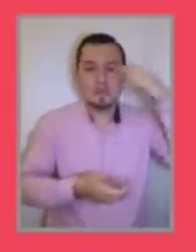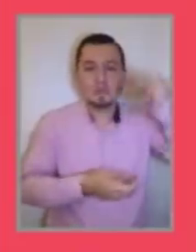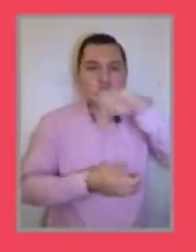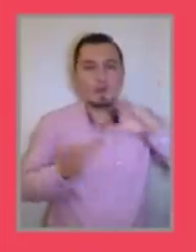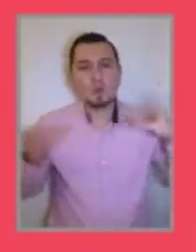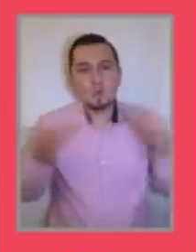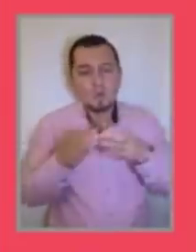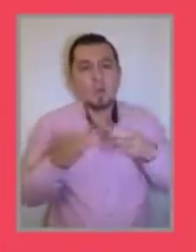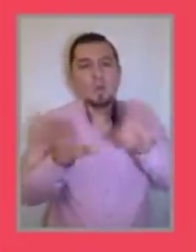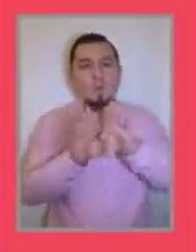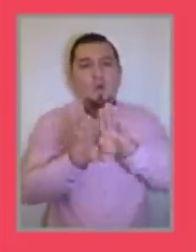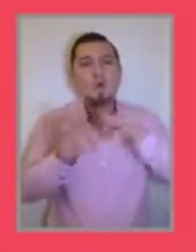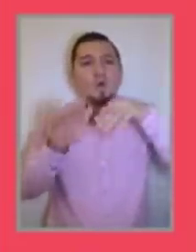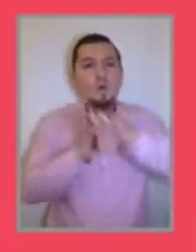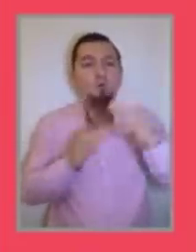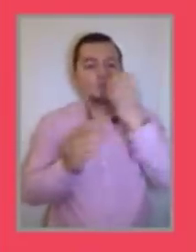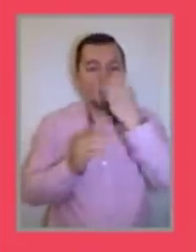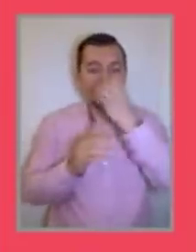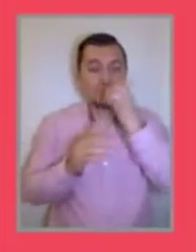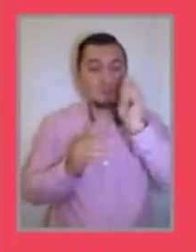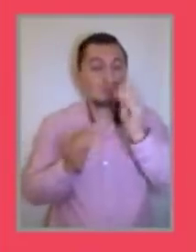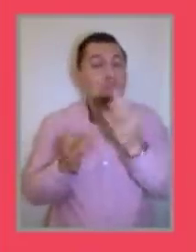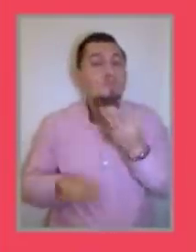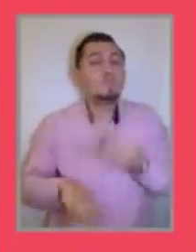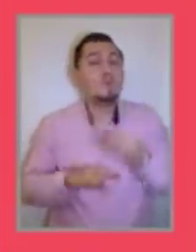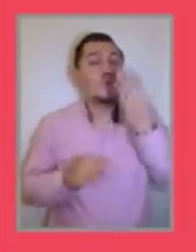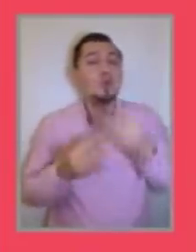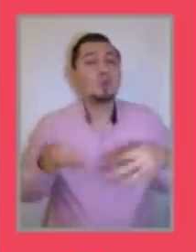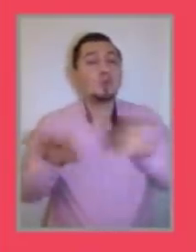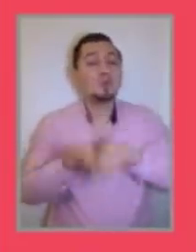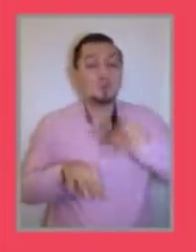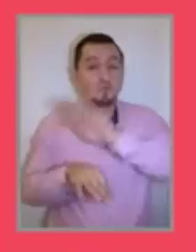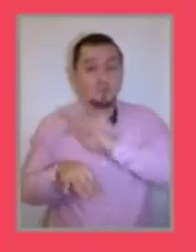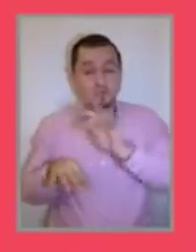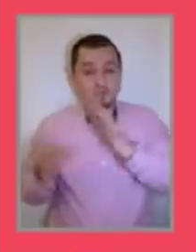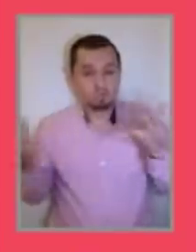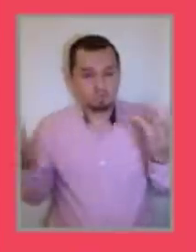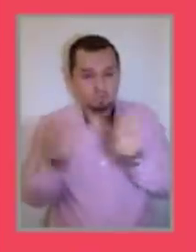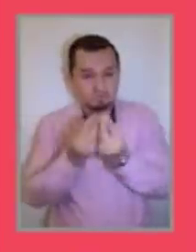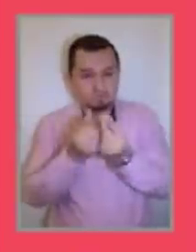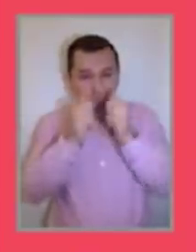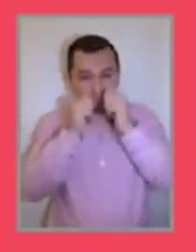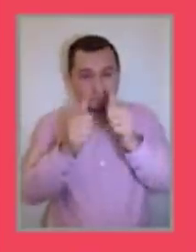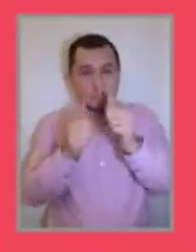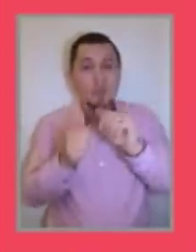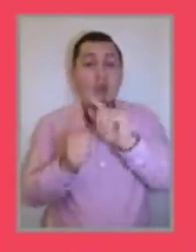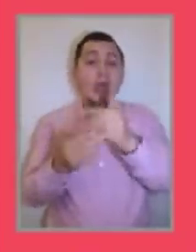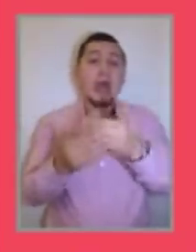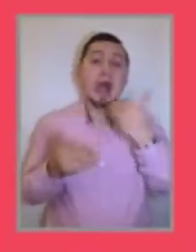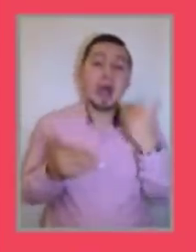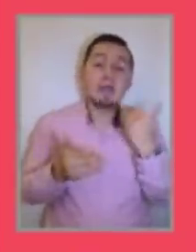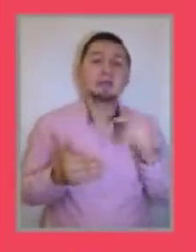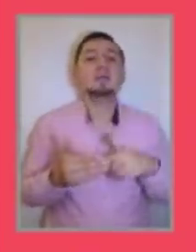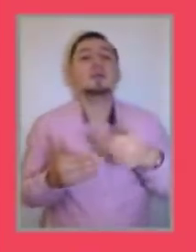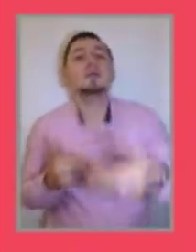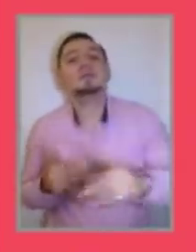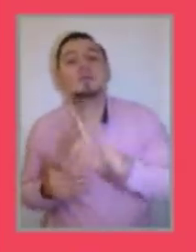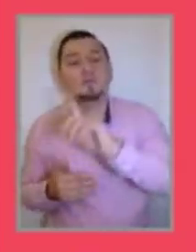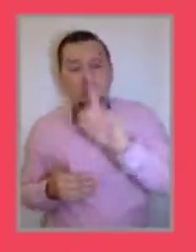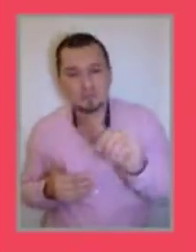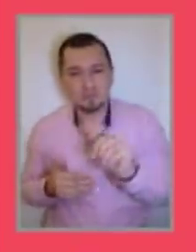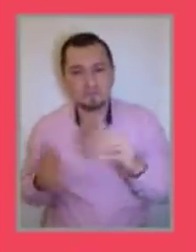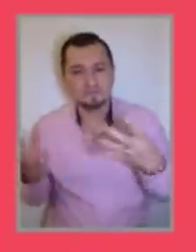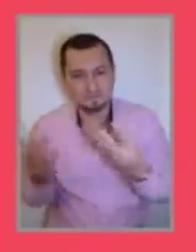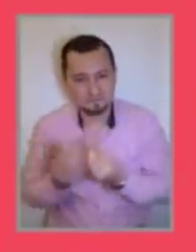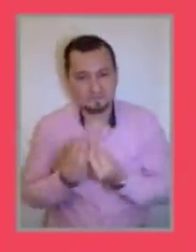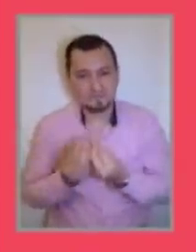los filtros, y por supuesto tan importante es lo que sucede en el filtro como lo que sucede antes y después. Antes, el primer filtro es el hogar.